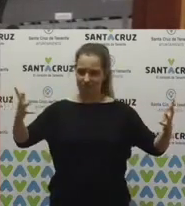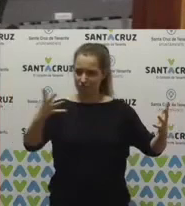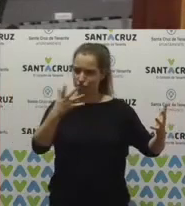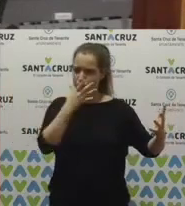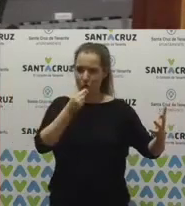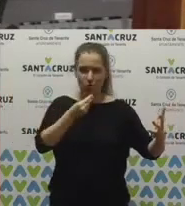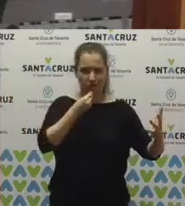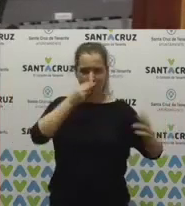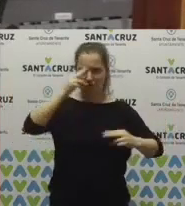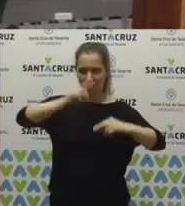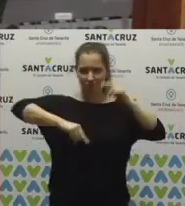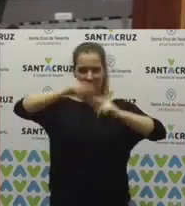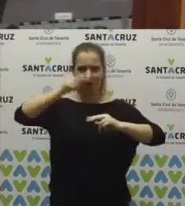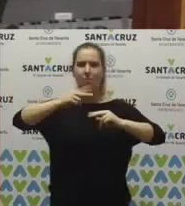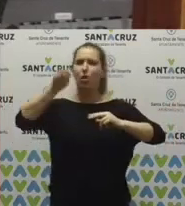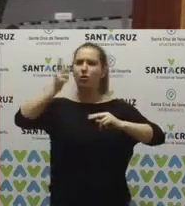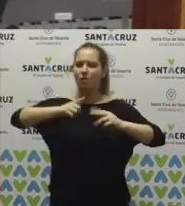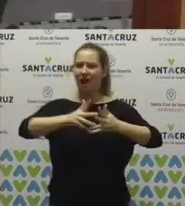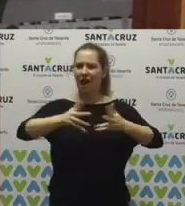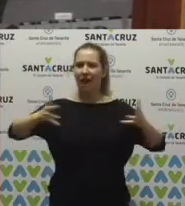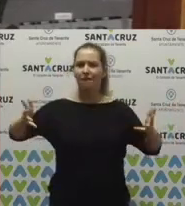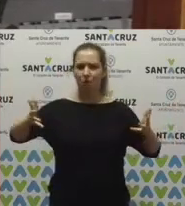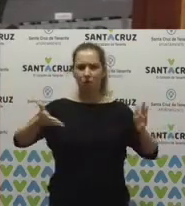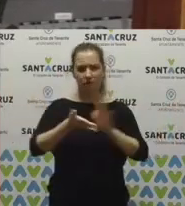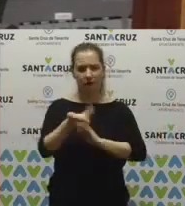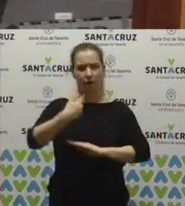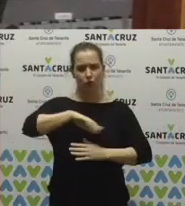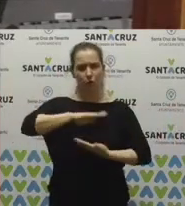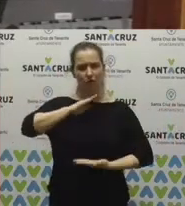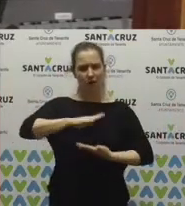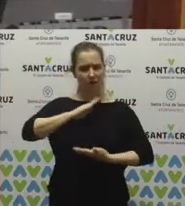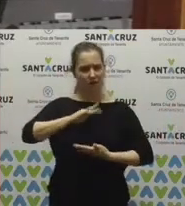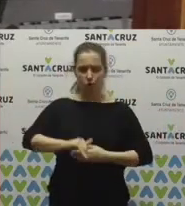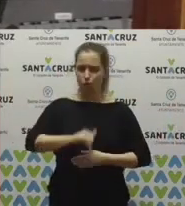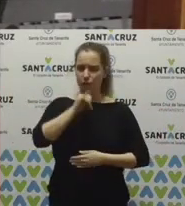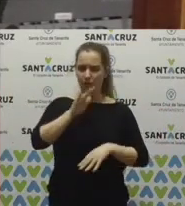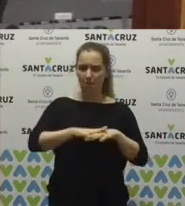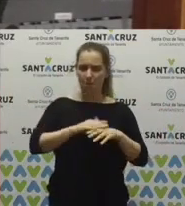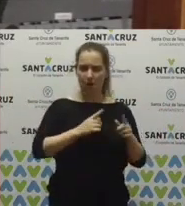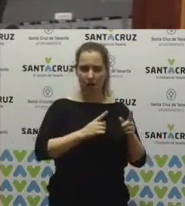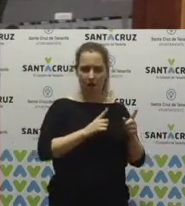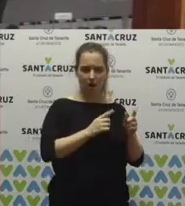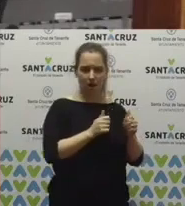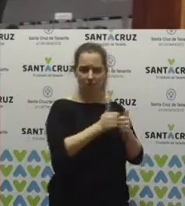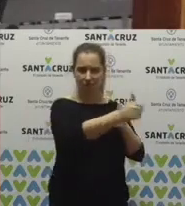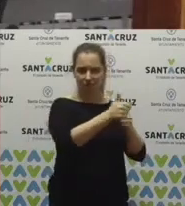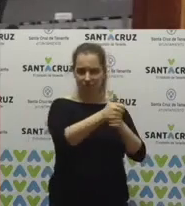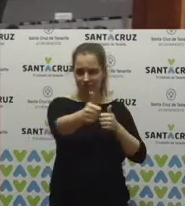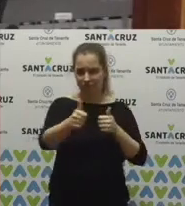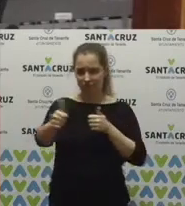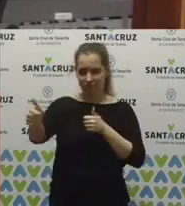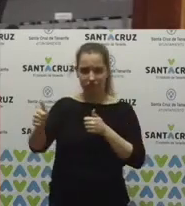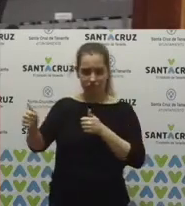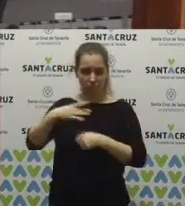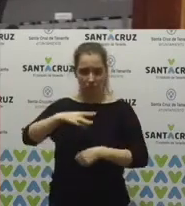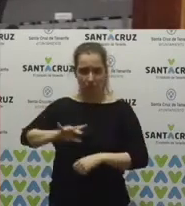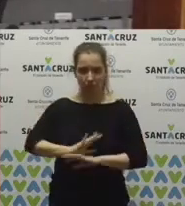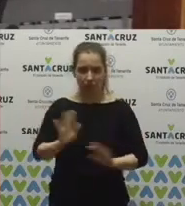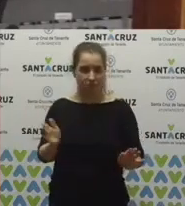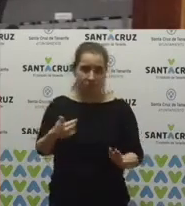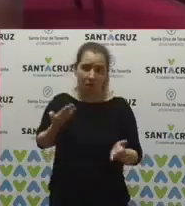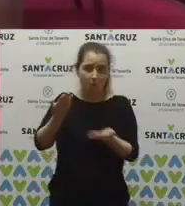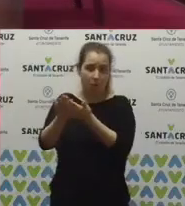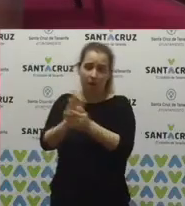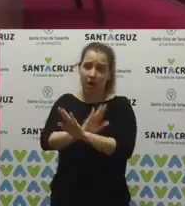es muy amplio y tendríamos capacidad para poder estar todos ese es el ruego de nuestro grupo político